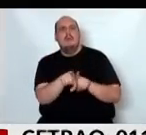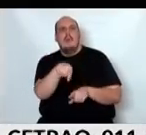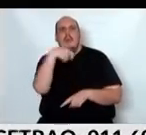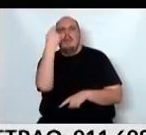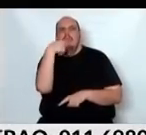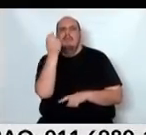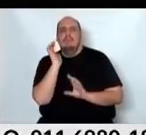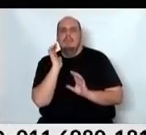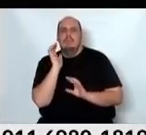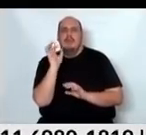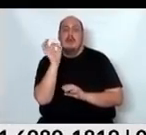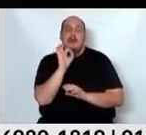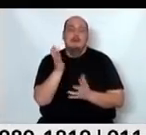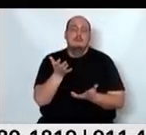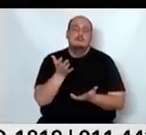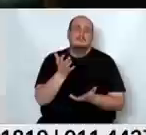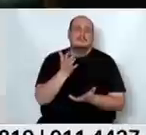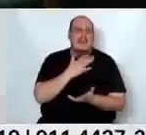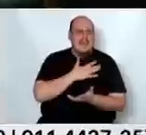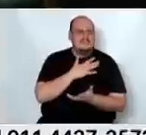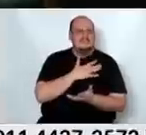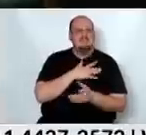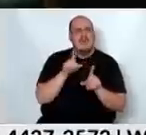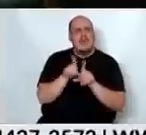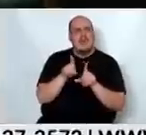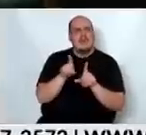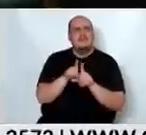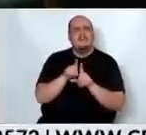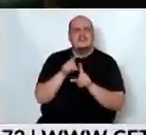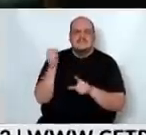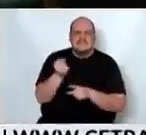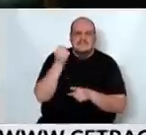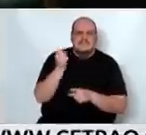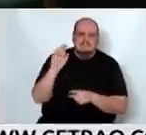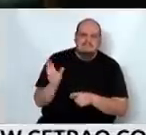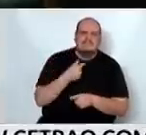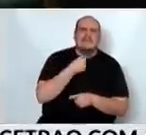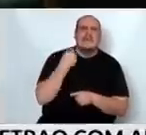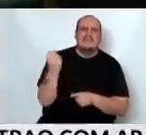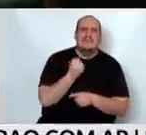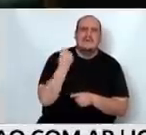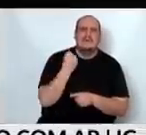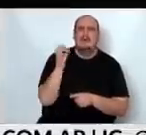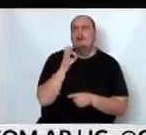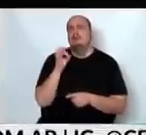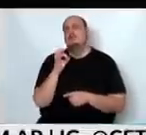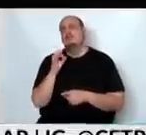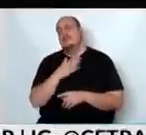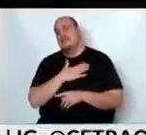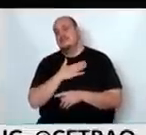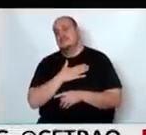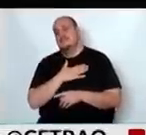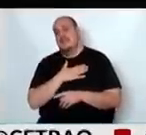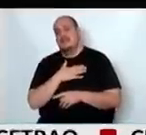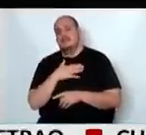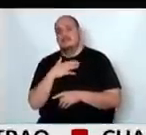O, tristemente, mi hermano tuvo un intento de suicidio. O, mi hermano, más tristemente, cometió el suicidio. ¿Qué